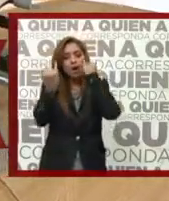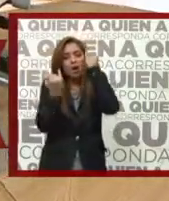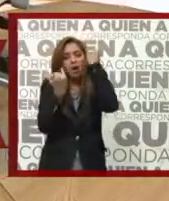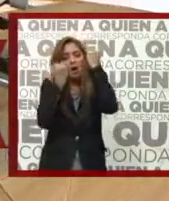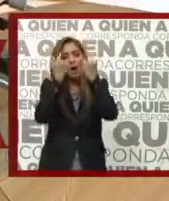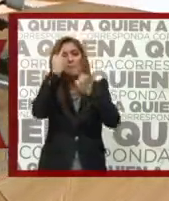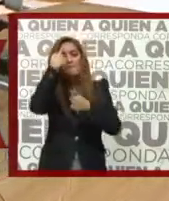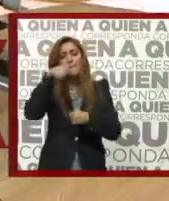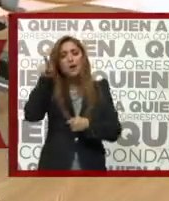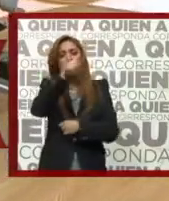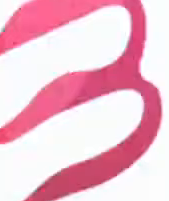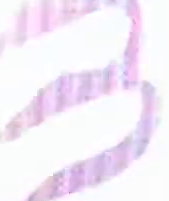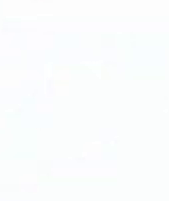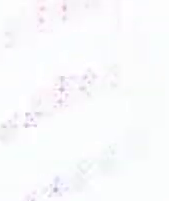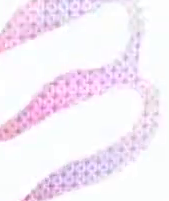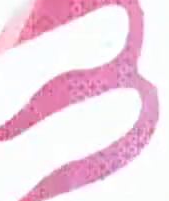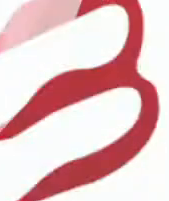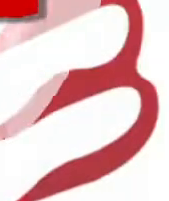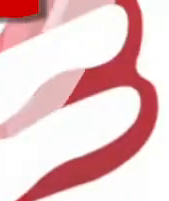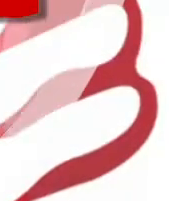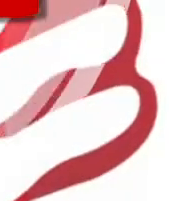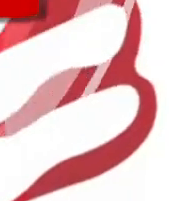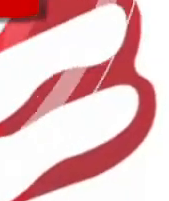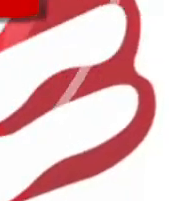inventamos para llamar la atención de la autoridad. Otra.